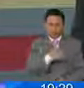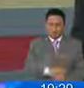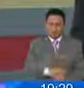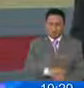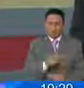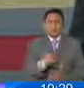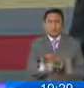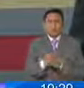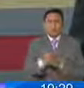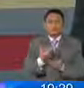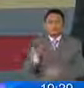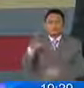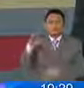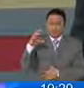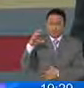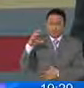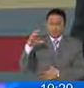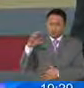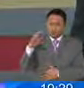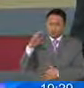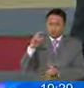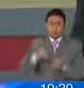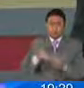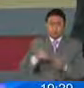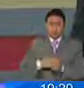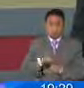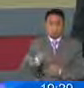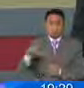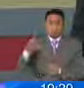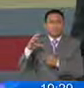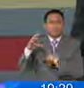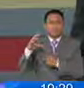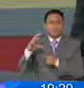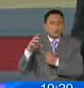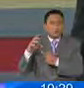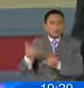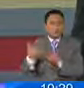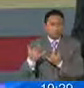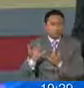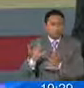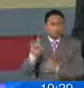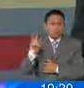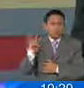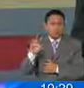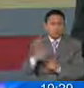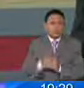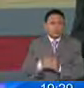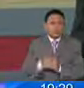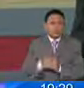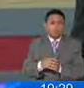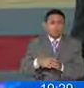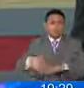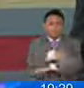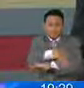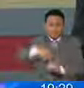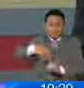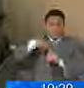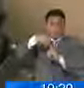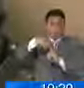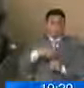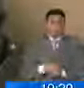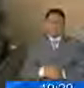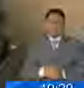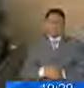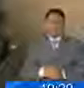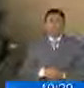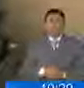radares en la capital y aclaró que este tipo de dispositivos se encuentran únicamente en los ejes viales. Dentro de la